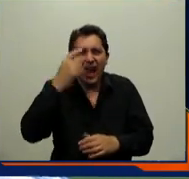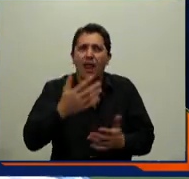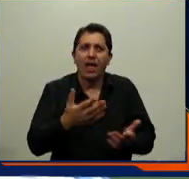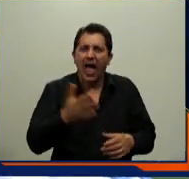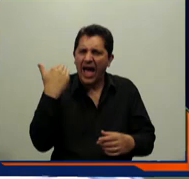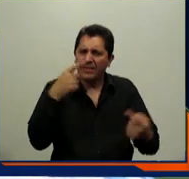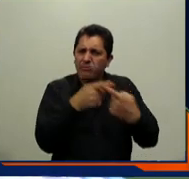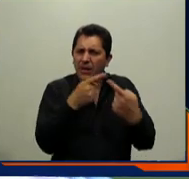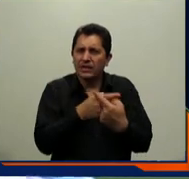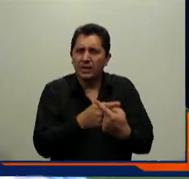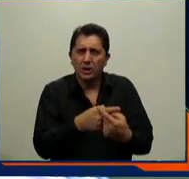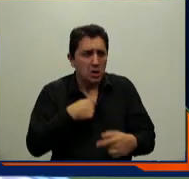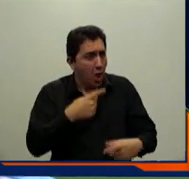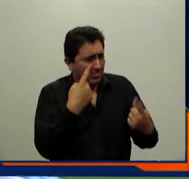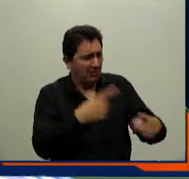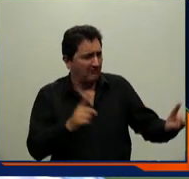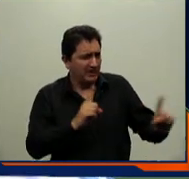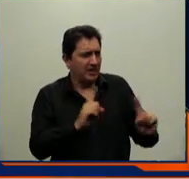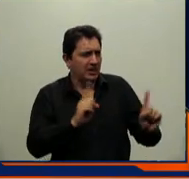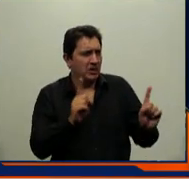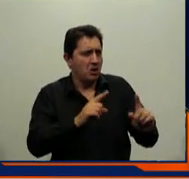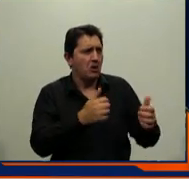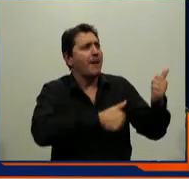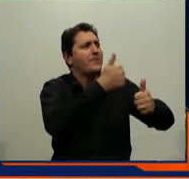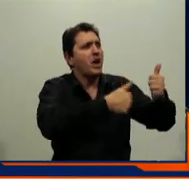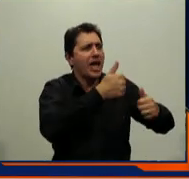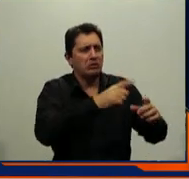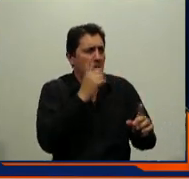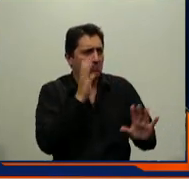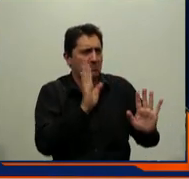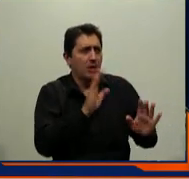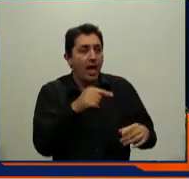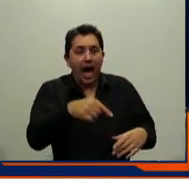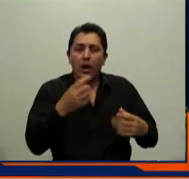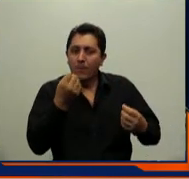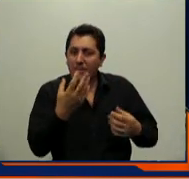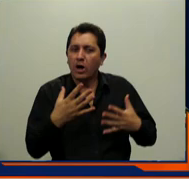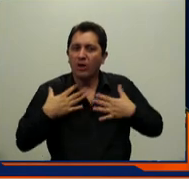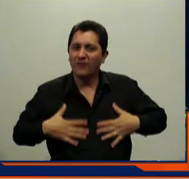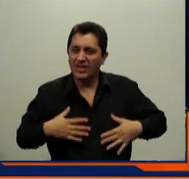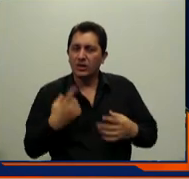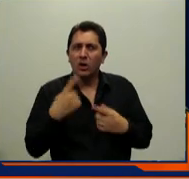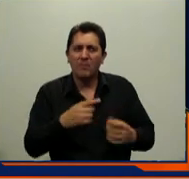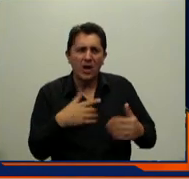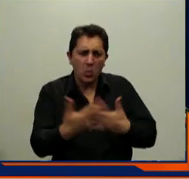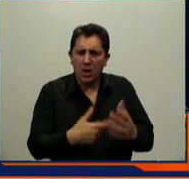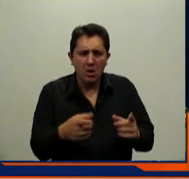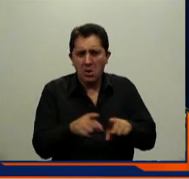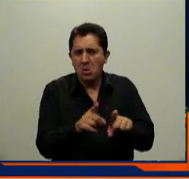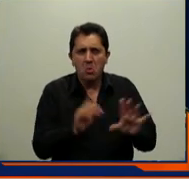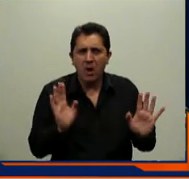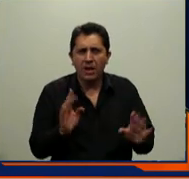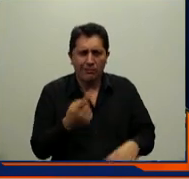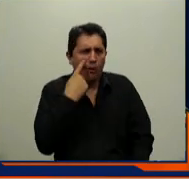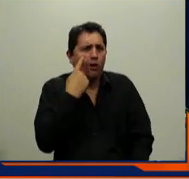partidos contra ellas. No las veo diferente a lo que fue la World League. Quizás un poquito mejor preparada físicamente, pero después en cuanto a juegos,